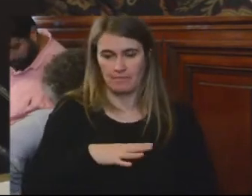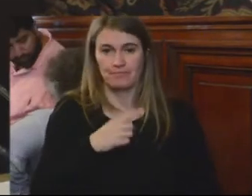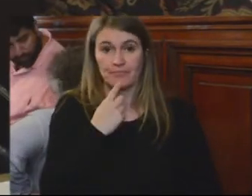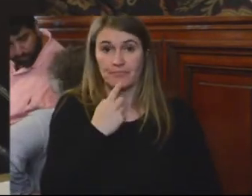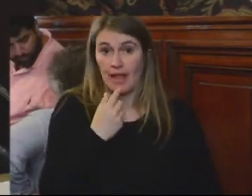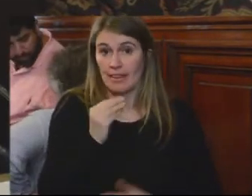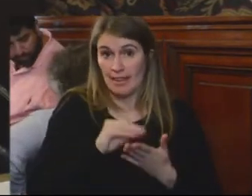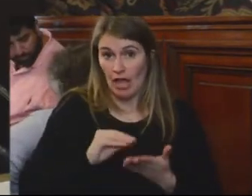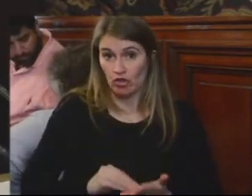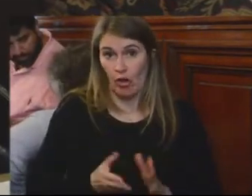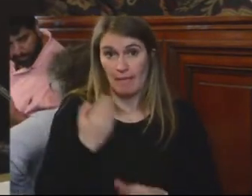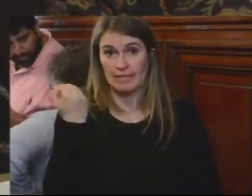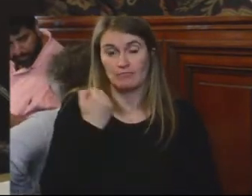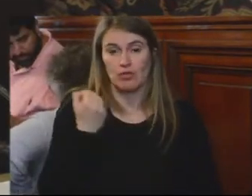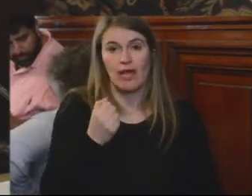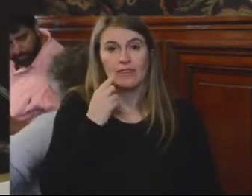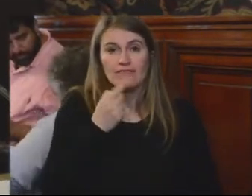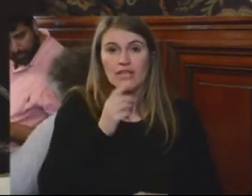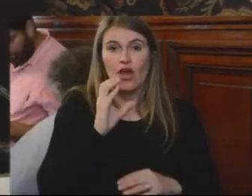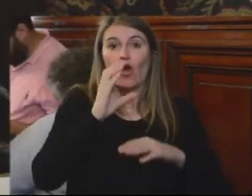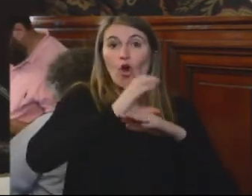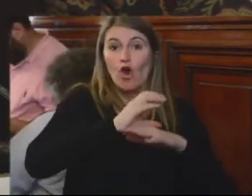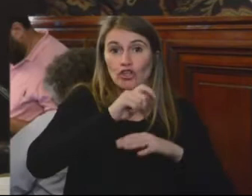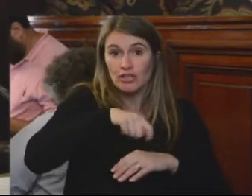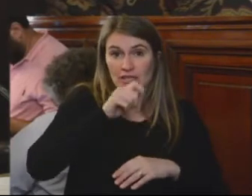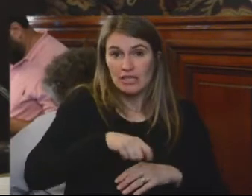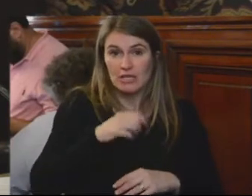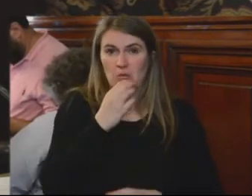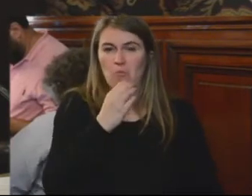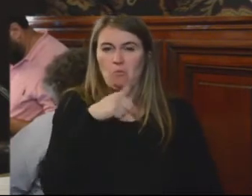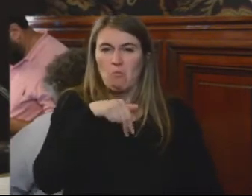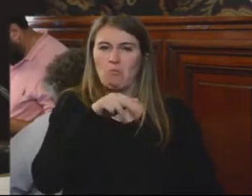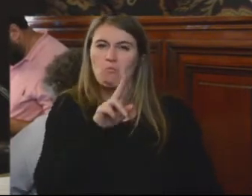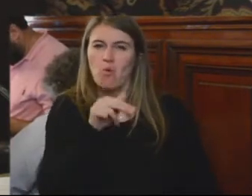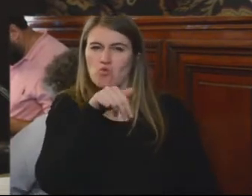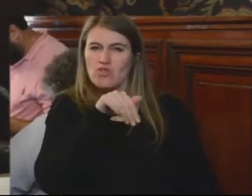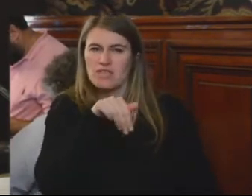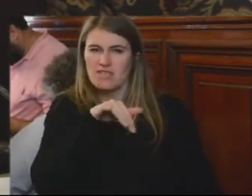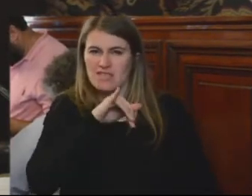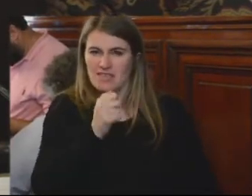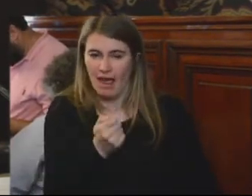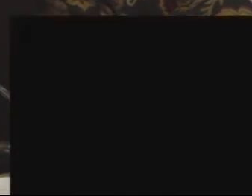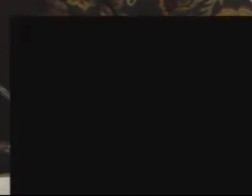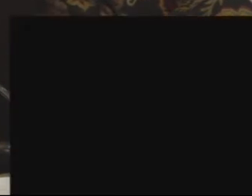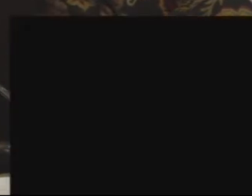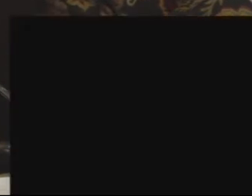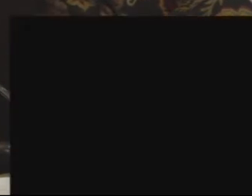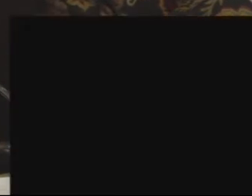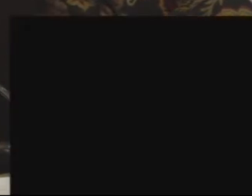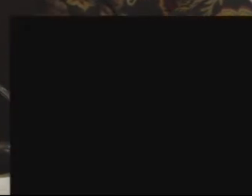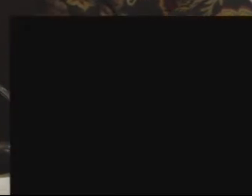en este sentido es el fallo de la corte conocido como cuña que declaró aplicables a los procesos